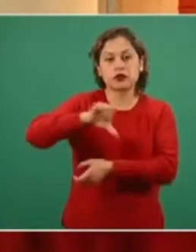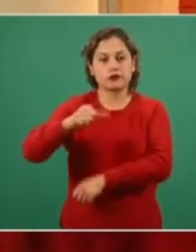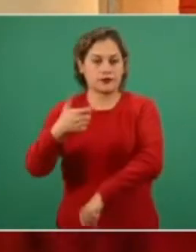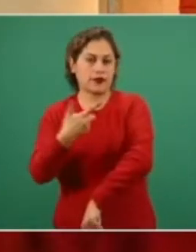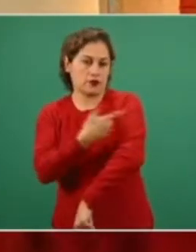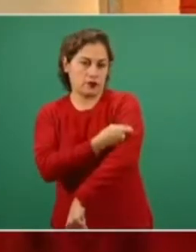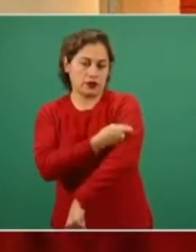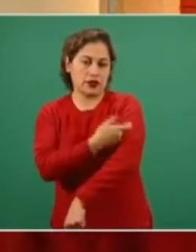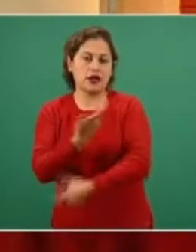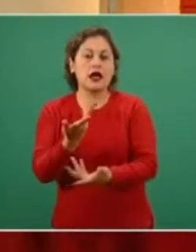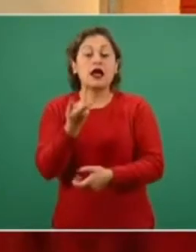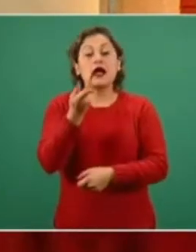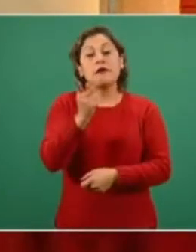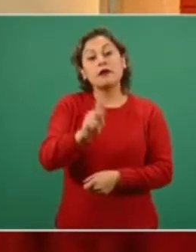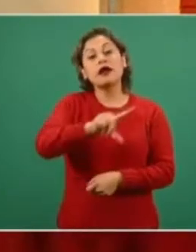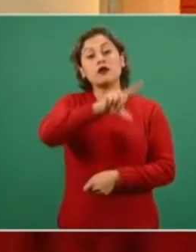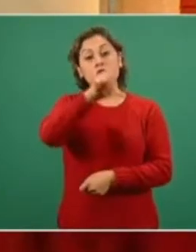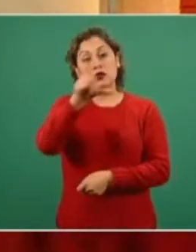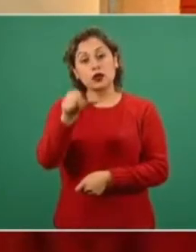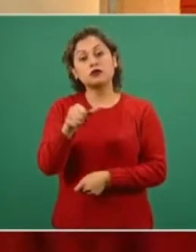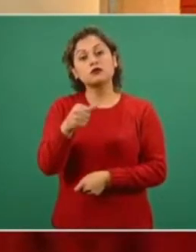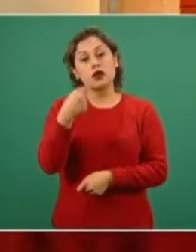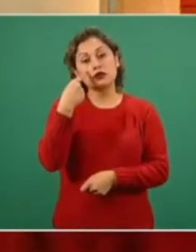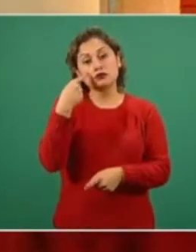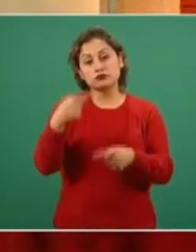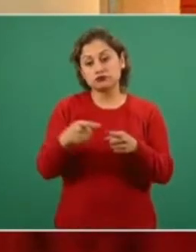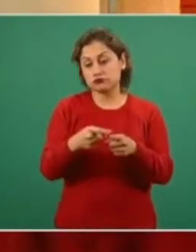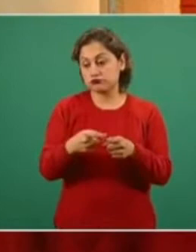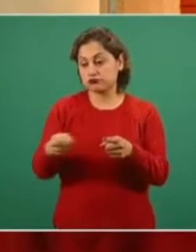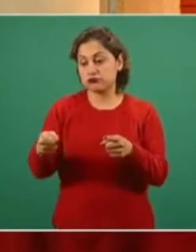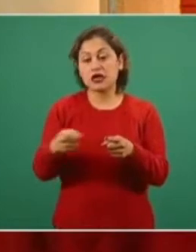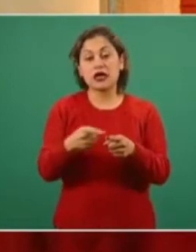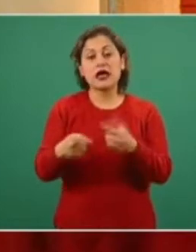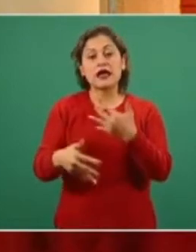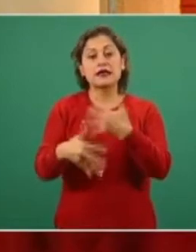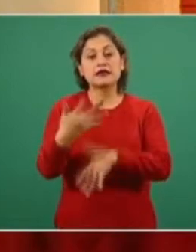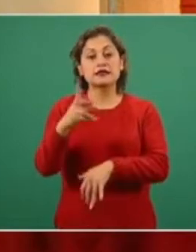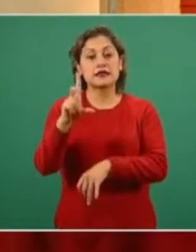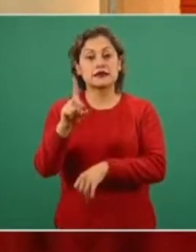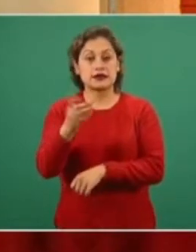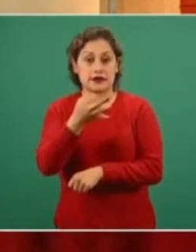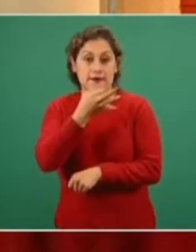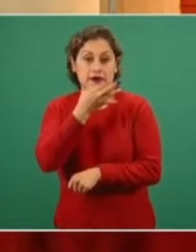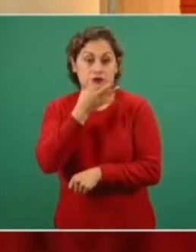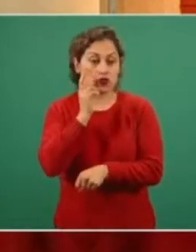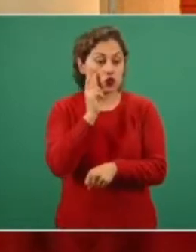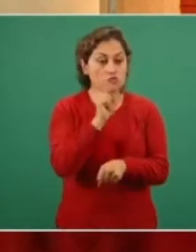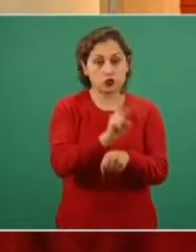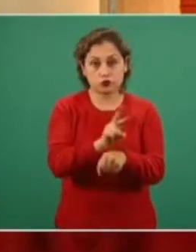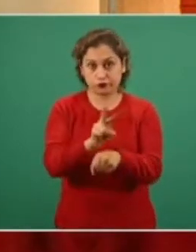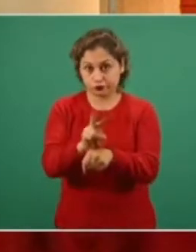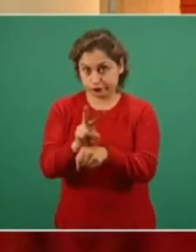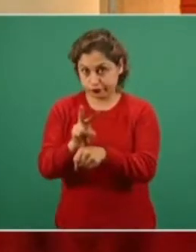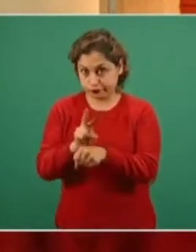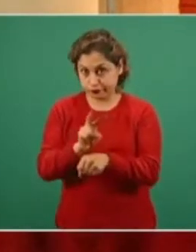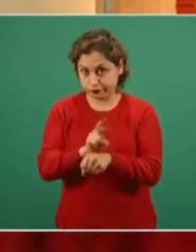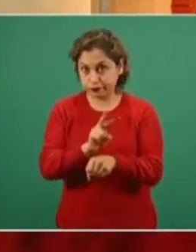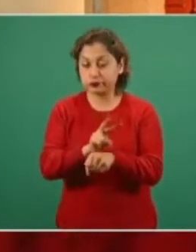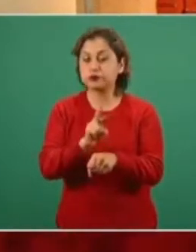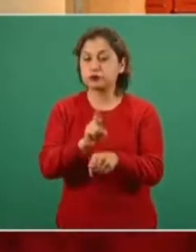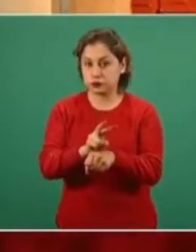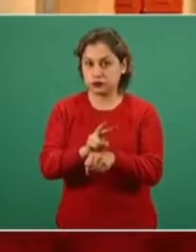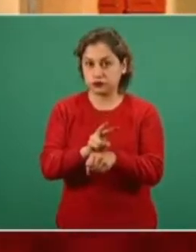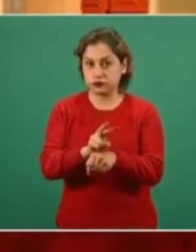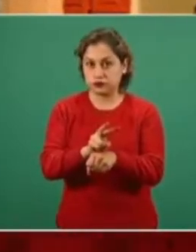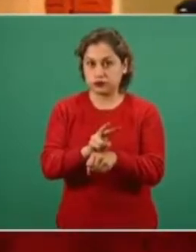tenemos un periodo de observación de entre 15 y 30 minutos que se observa a las personas posterior a la vacuna. Y en